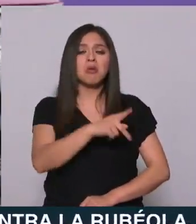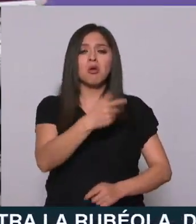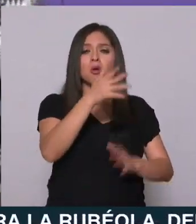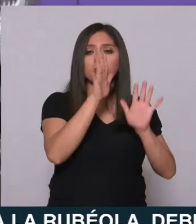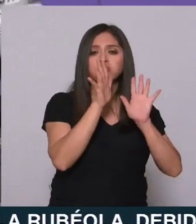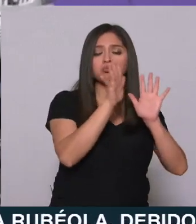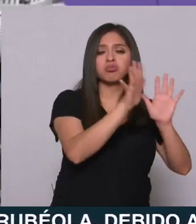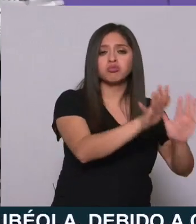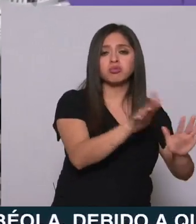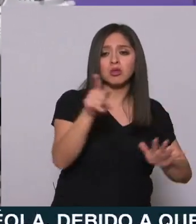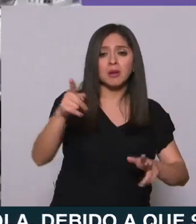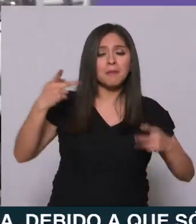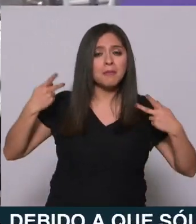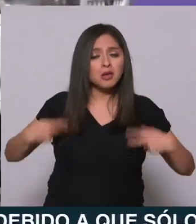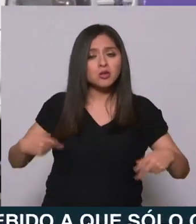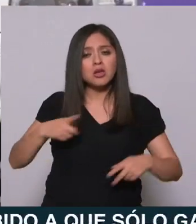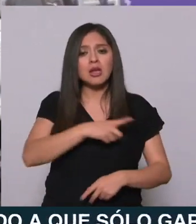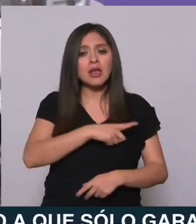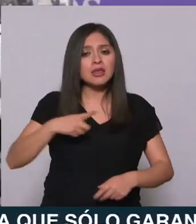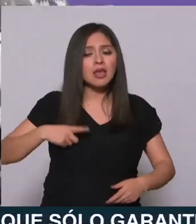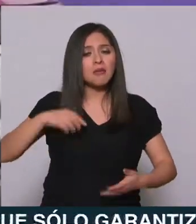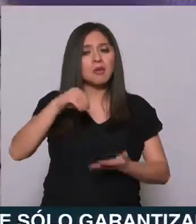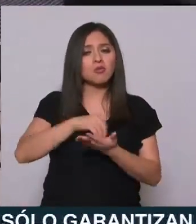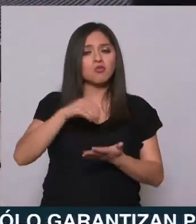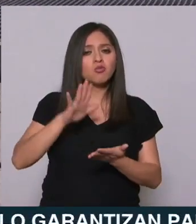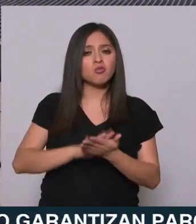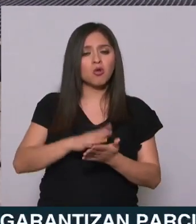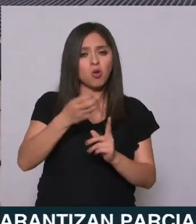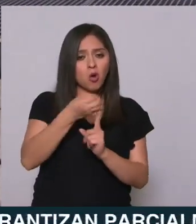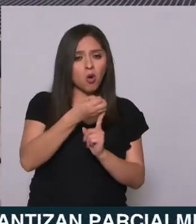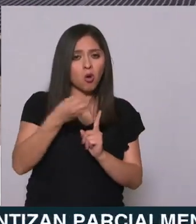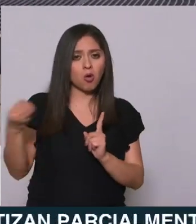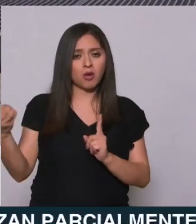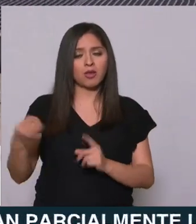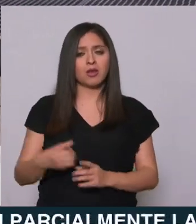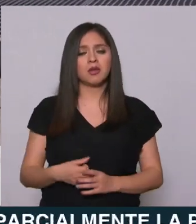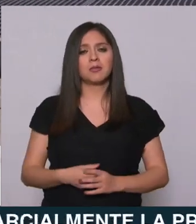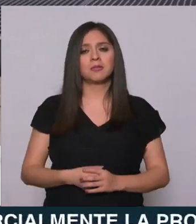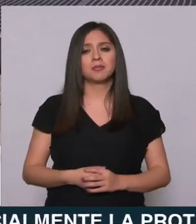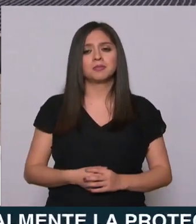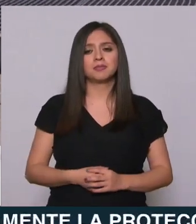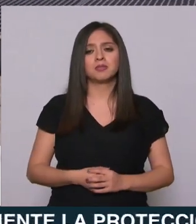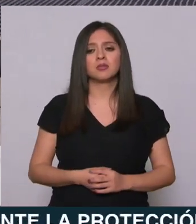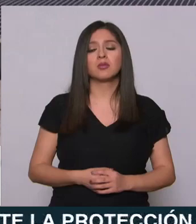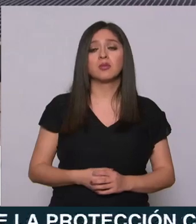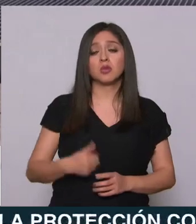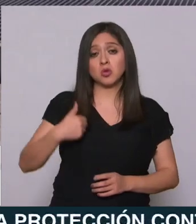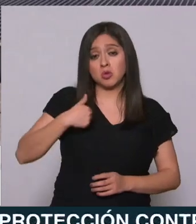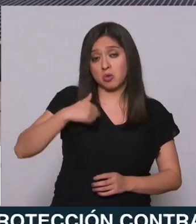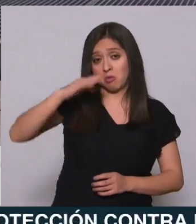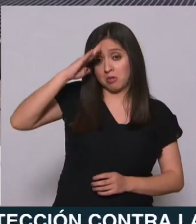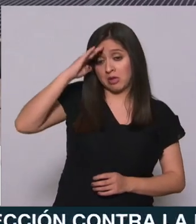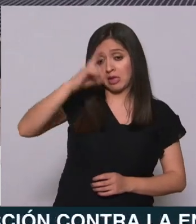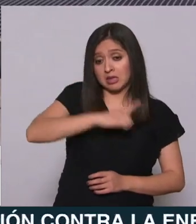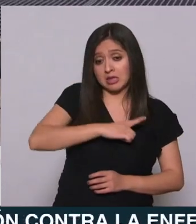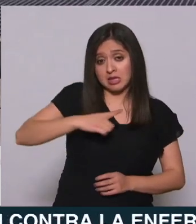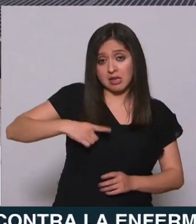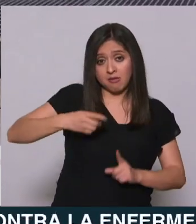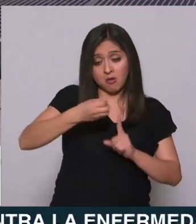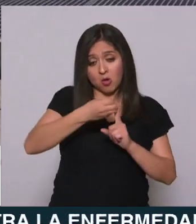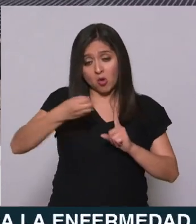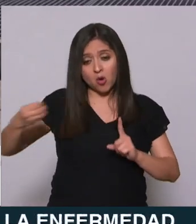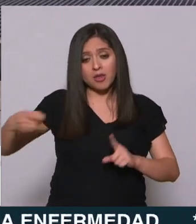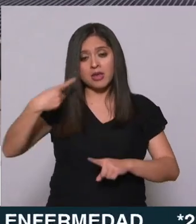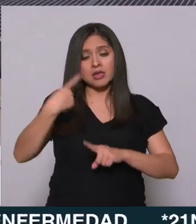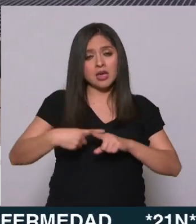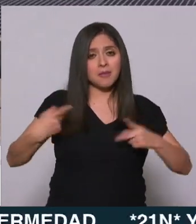usuarios consideran que deben ponerse en regla. Pues yo creo que hace falta poner en orden tanto a los conductores como las